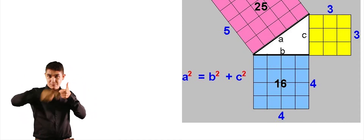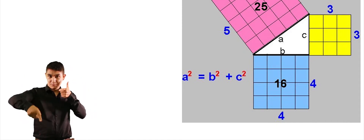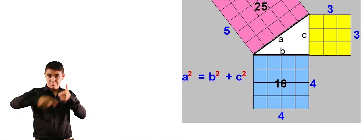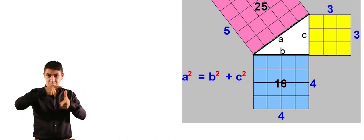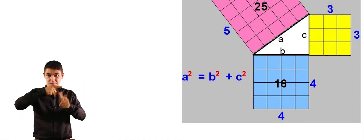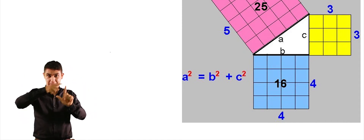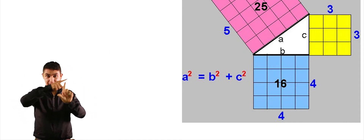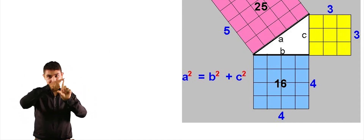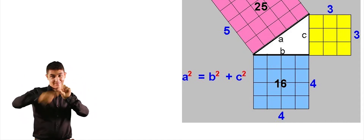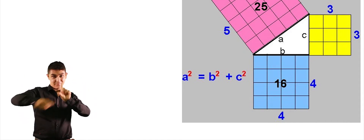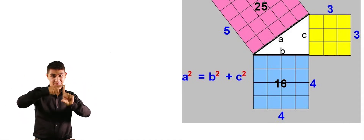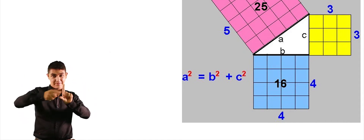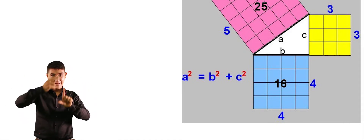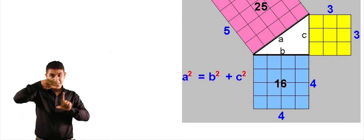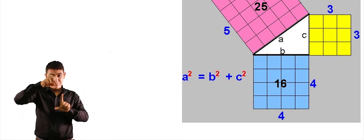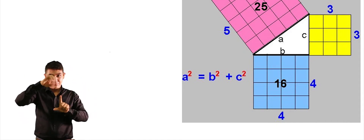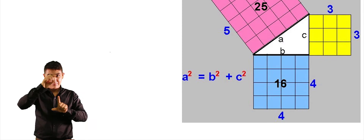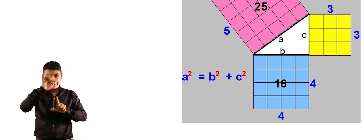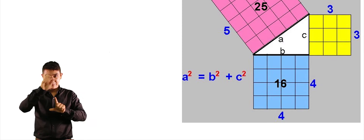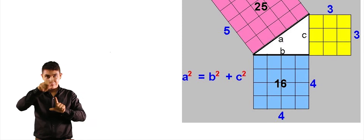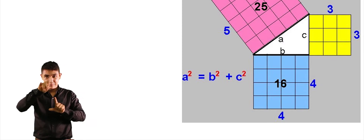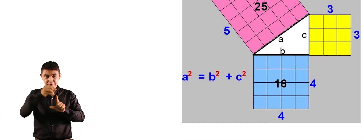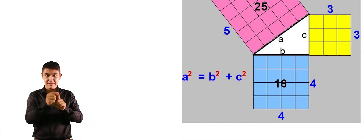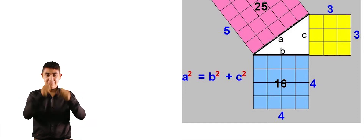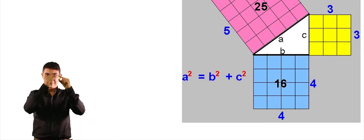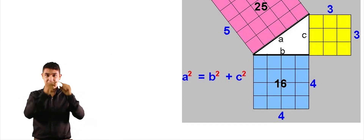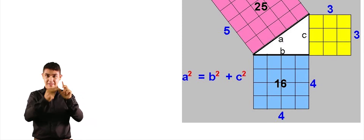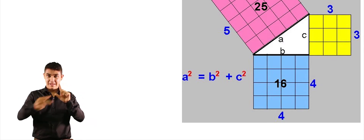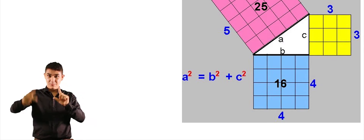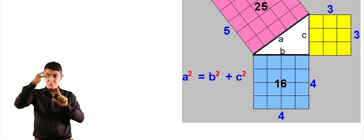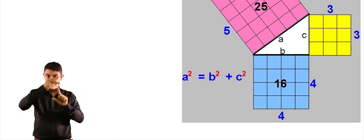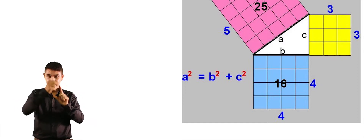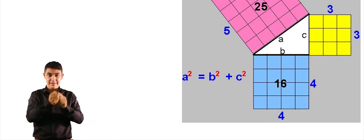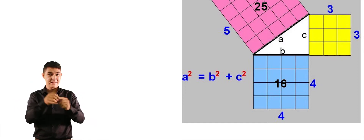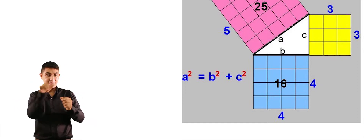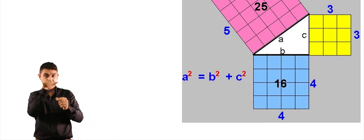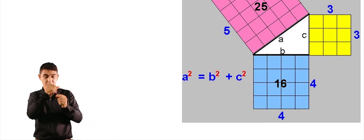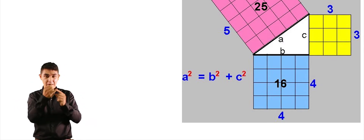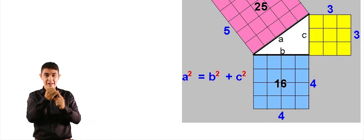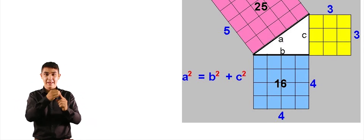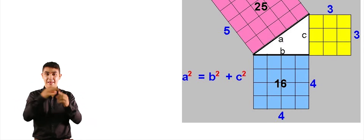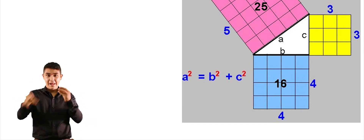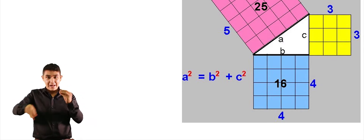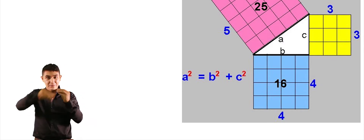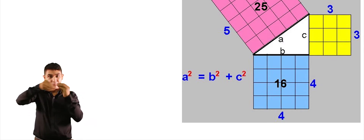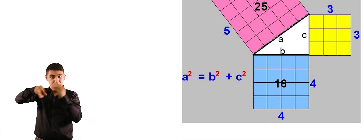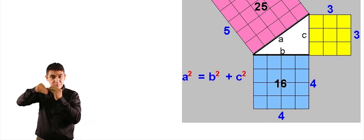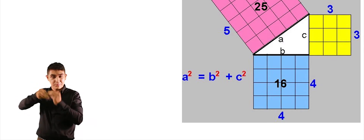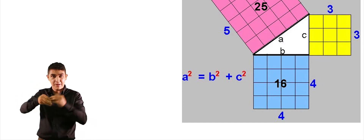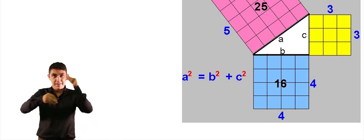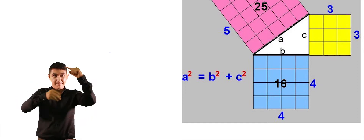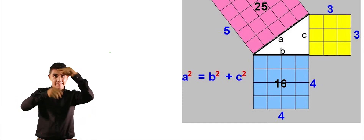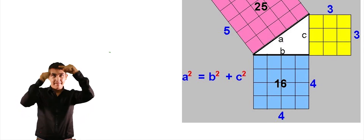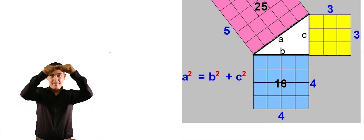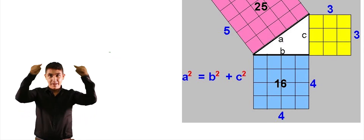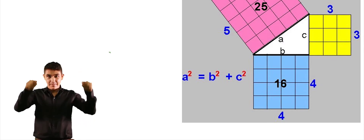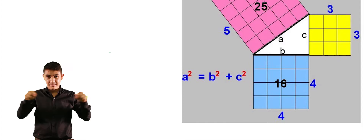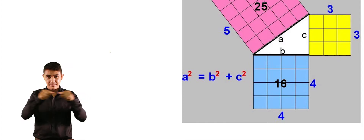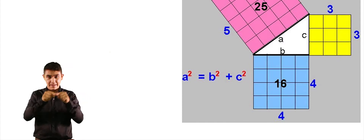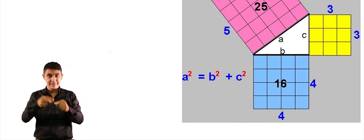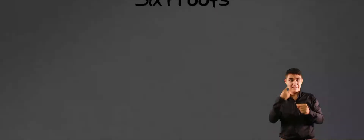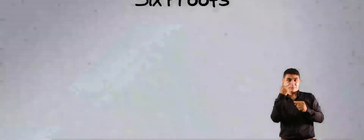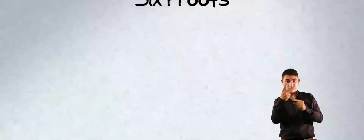cuadrado es igual a la suma de los cuadrados de los 2 catetos.